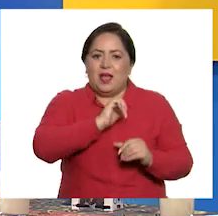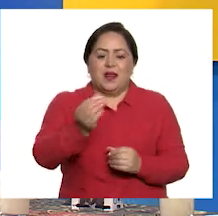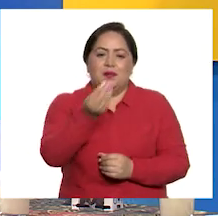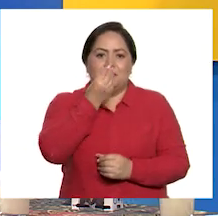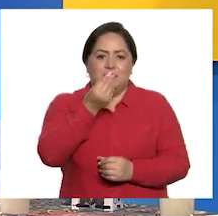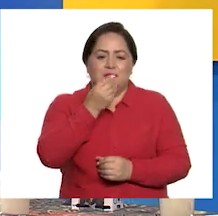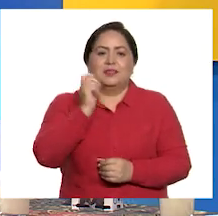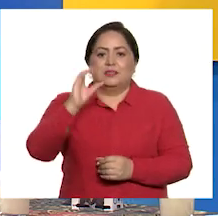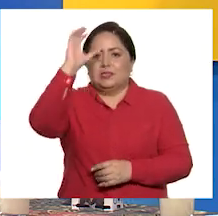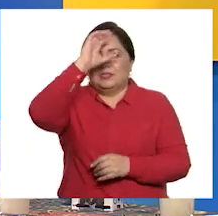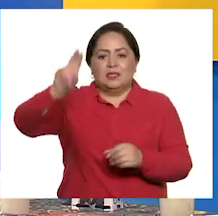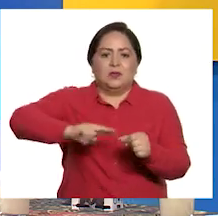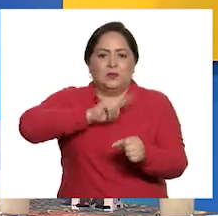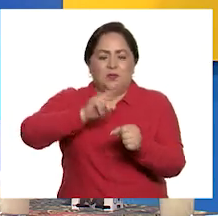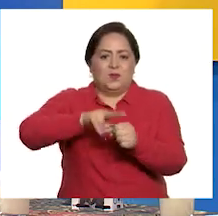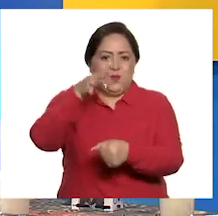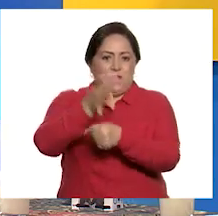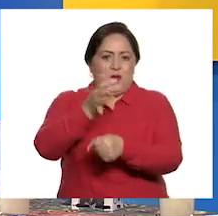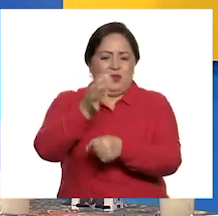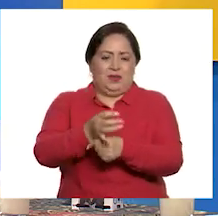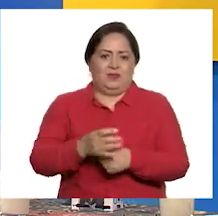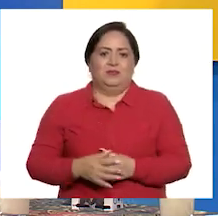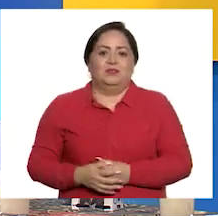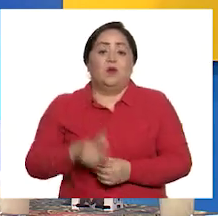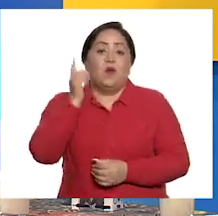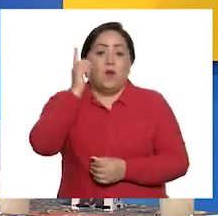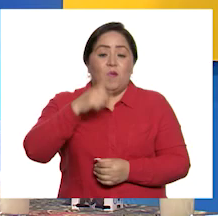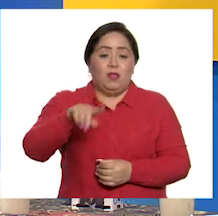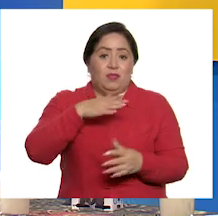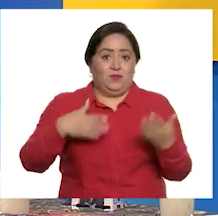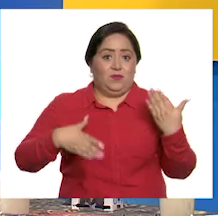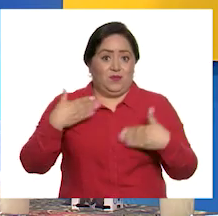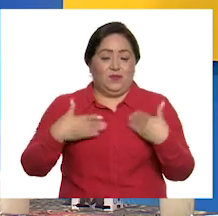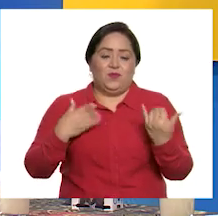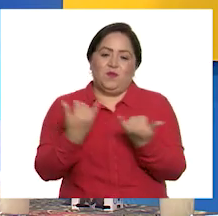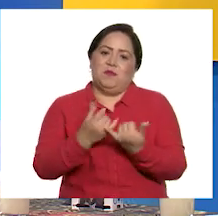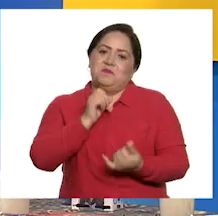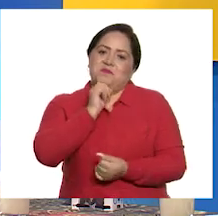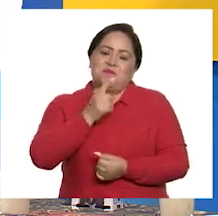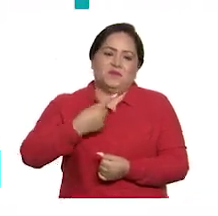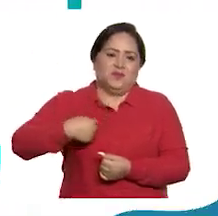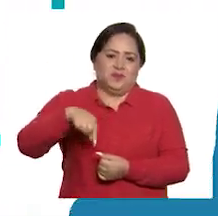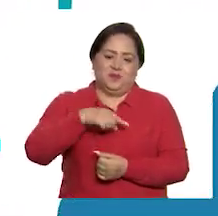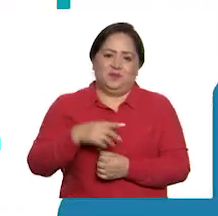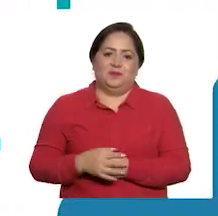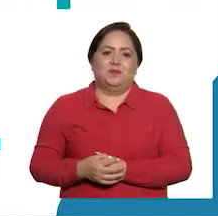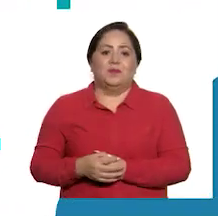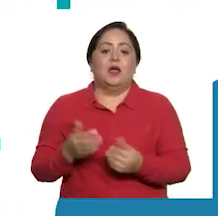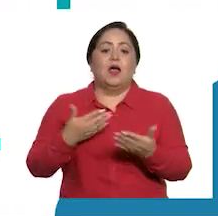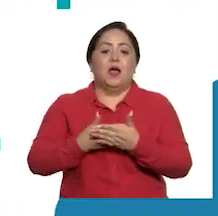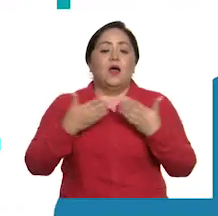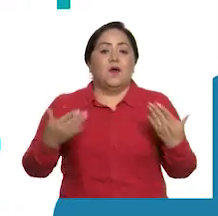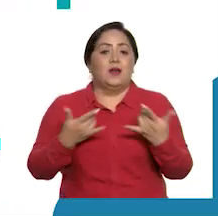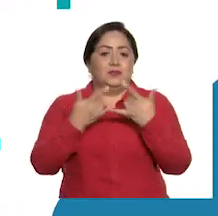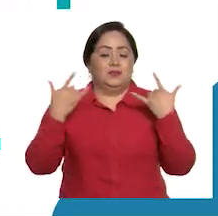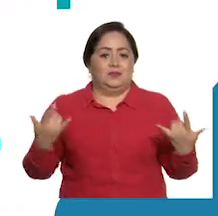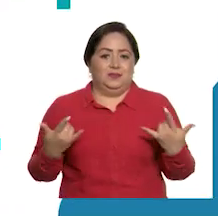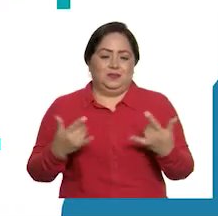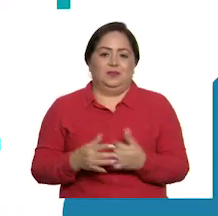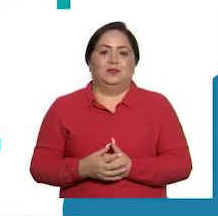alimentos, de ciencias naturales de cuarto grado. Espero que lo hayan disfrutado tanto como nosotros. A continuación,